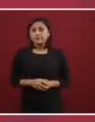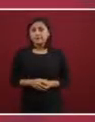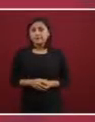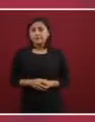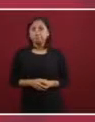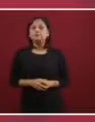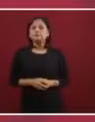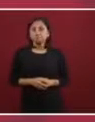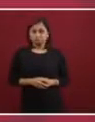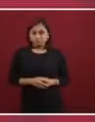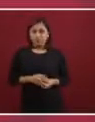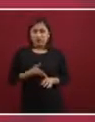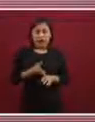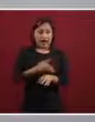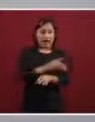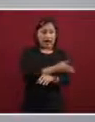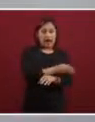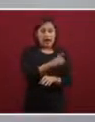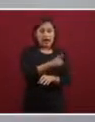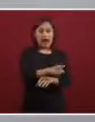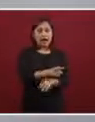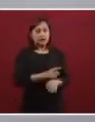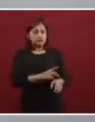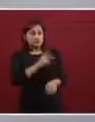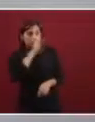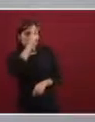enfrentar la violencia con la violencia.